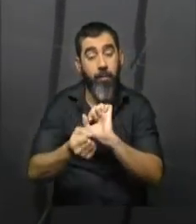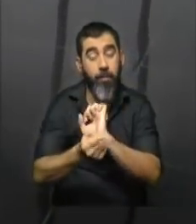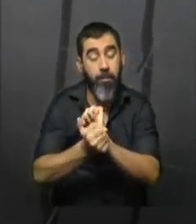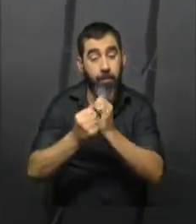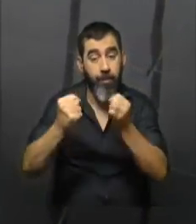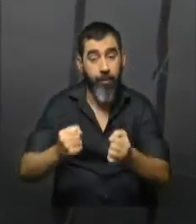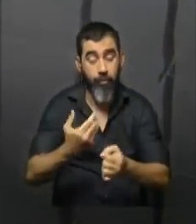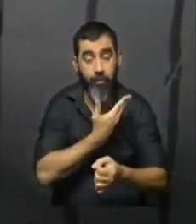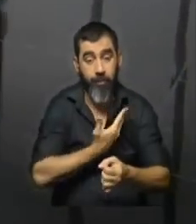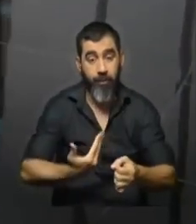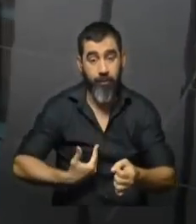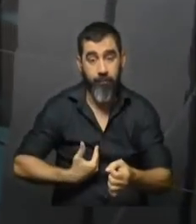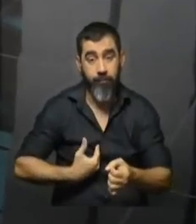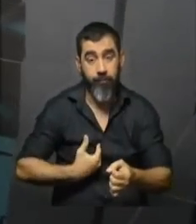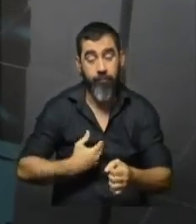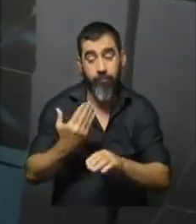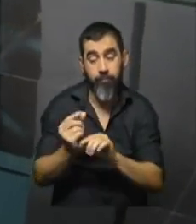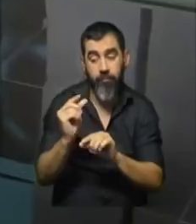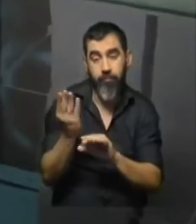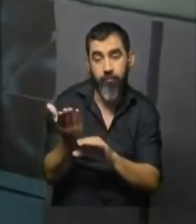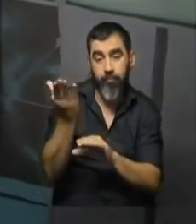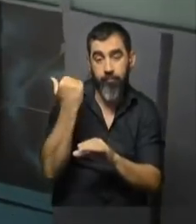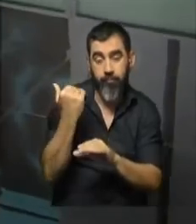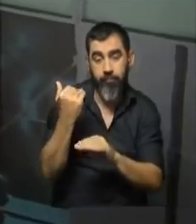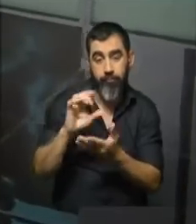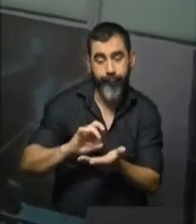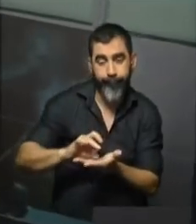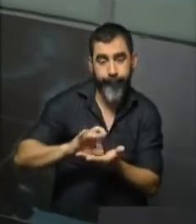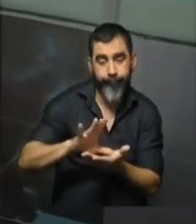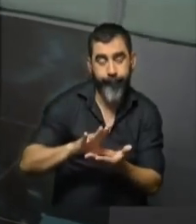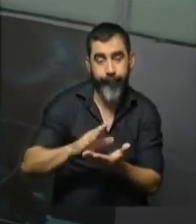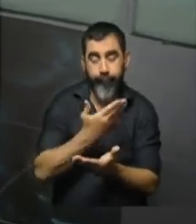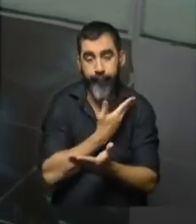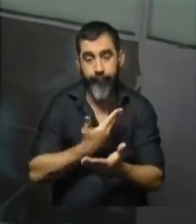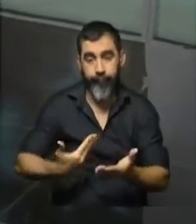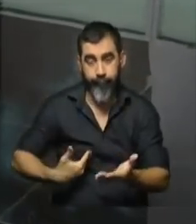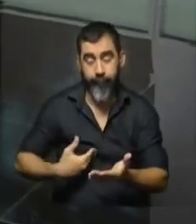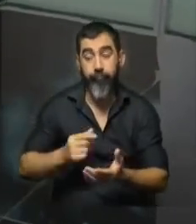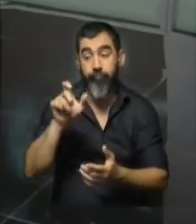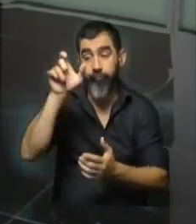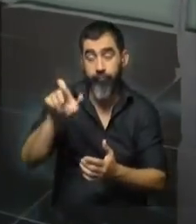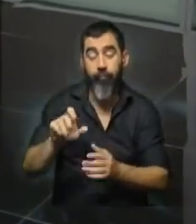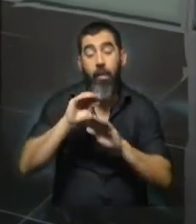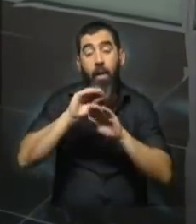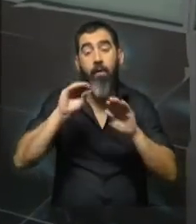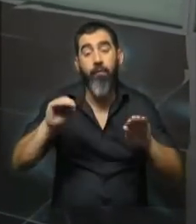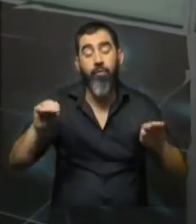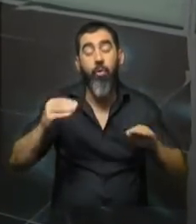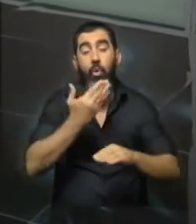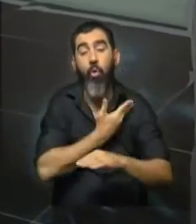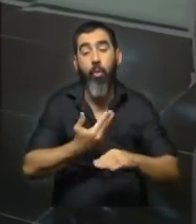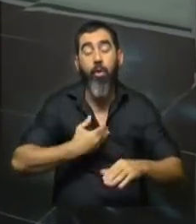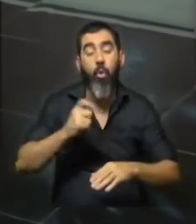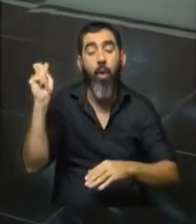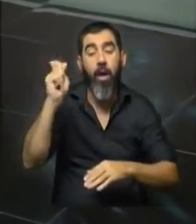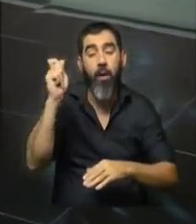Pedro Castillo. Horas antes de ser despojado de su investidura, Castillo había anunciado el inicio de un gobierno de